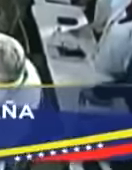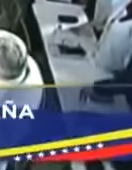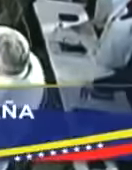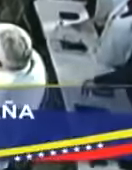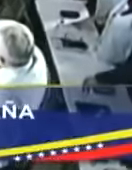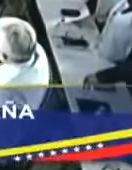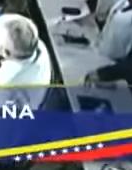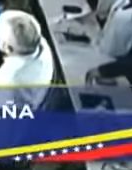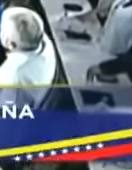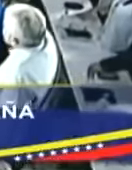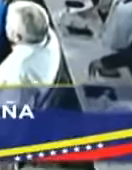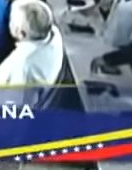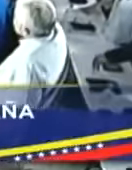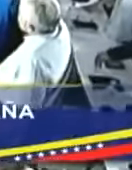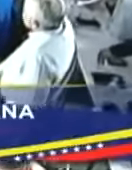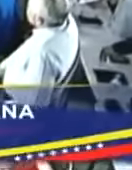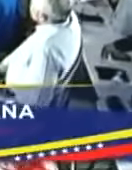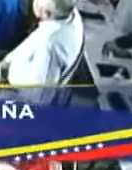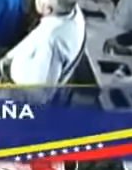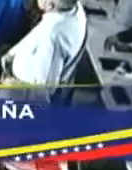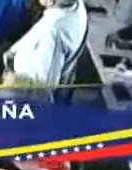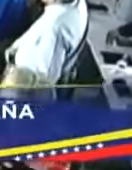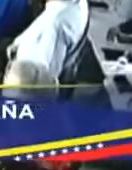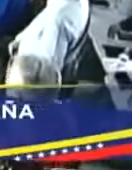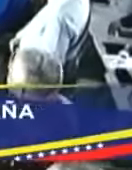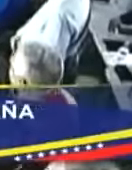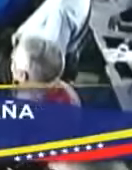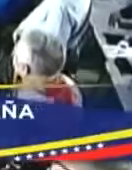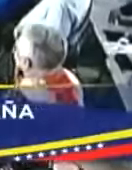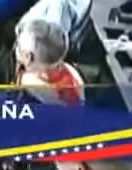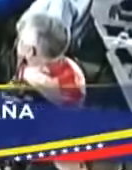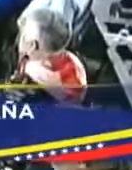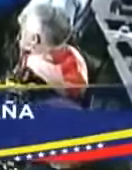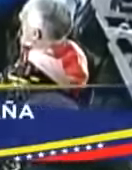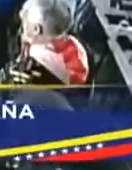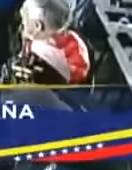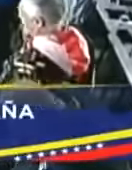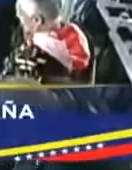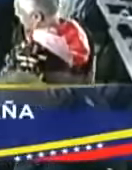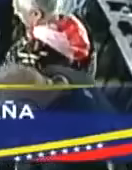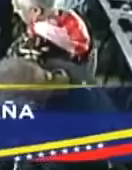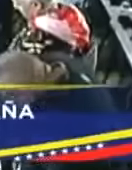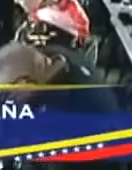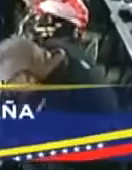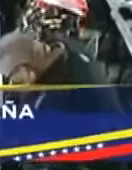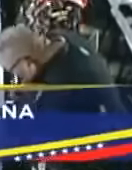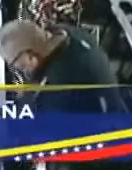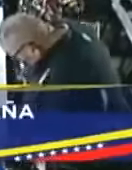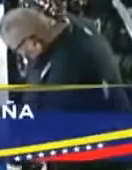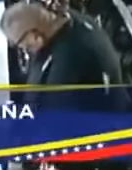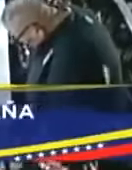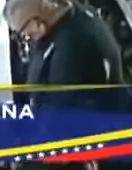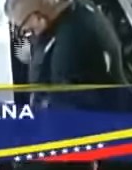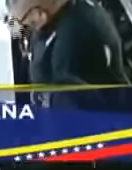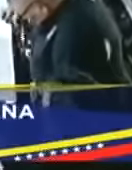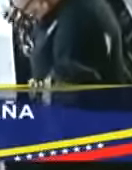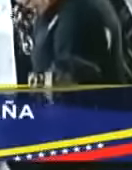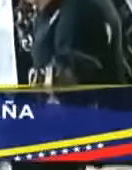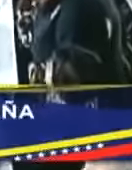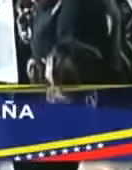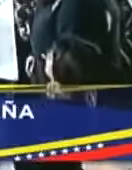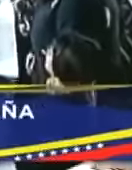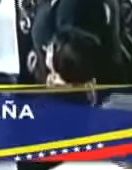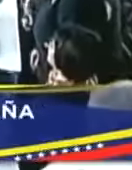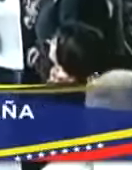cada vez más. Saluda el jefe de Estado venezolano en compañía de la primera combatiente, la doctora Cilia Flores